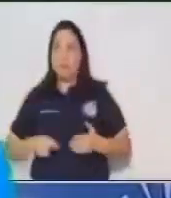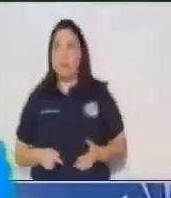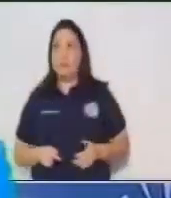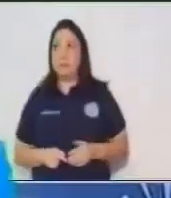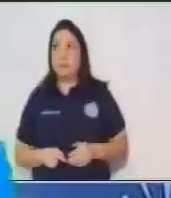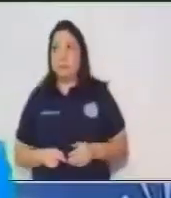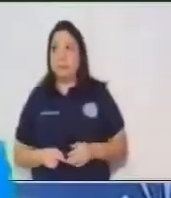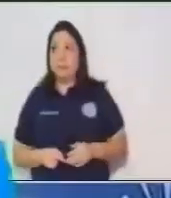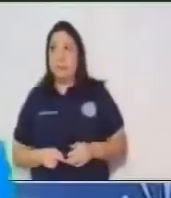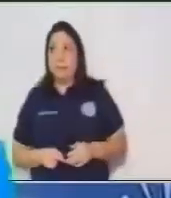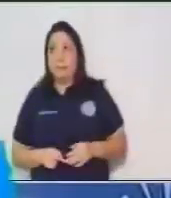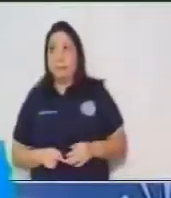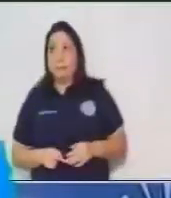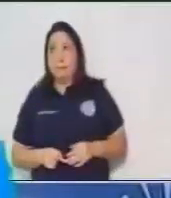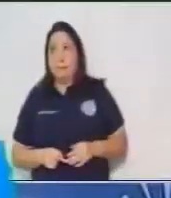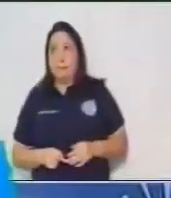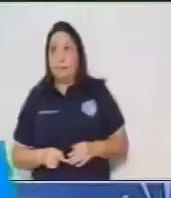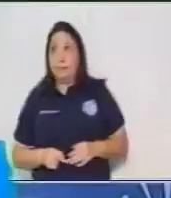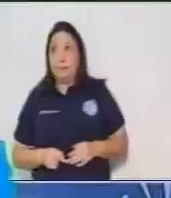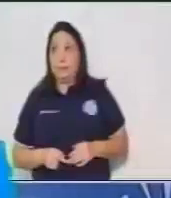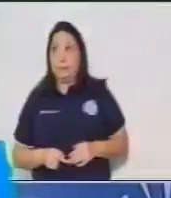poder medir el ángulo completo,